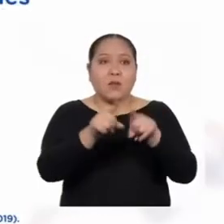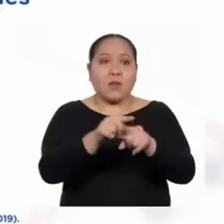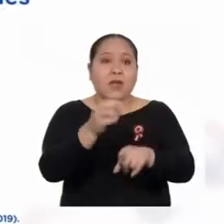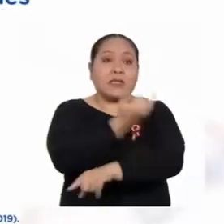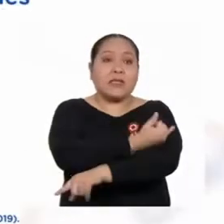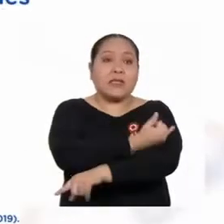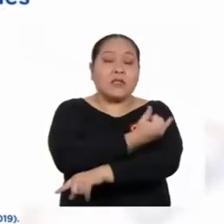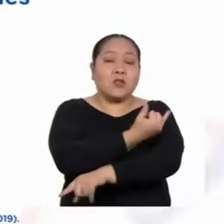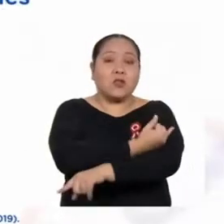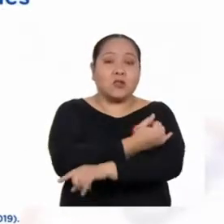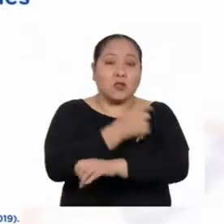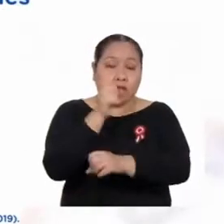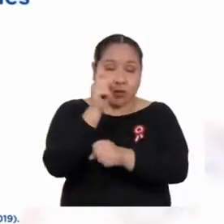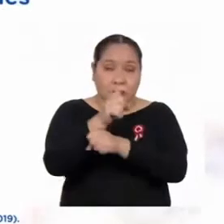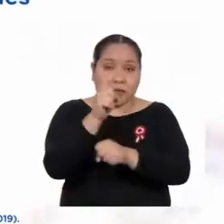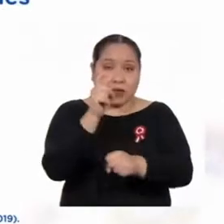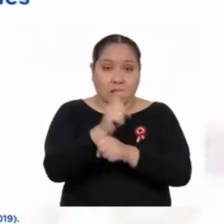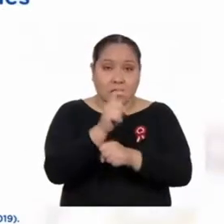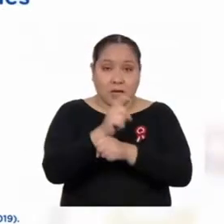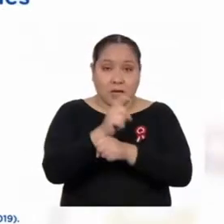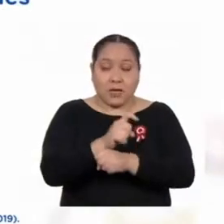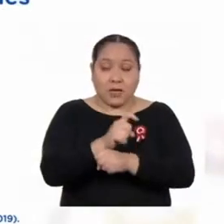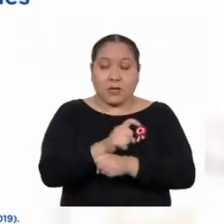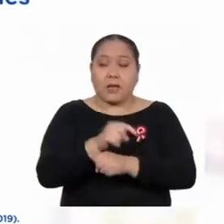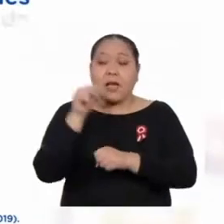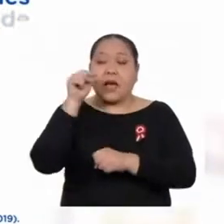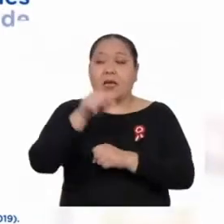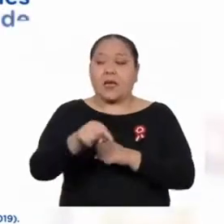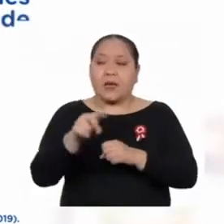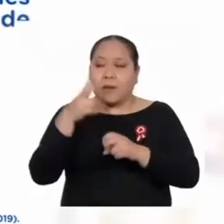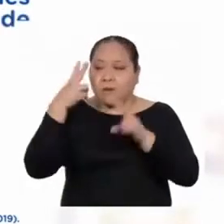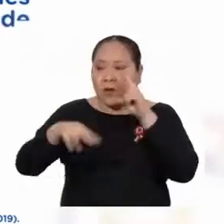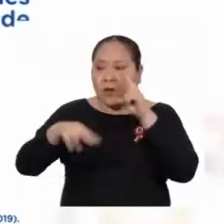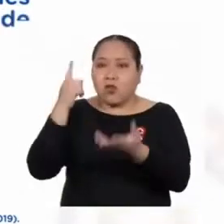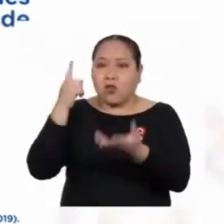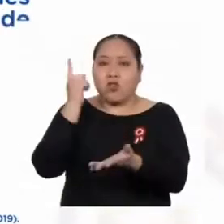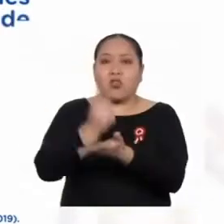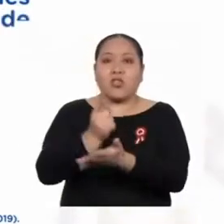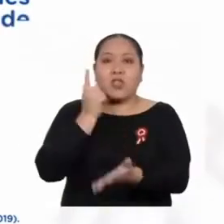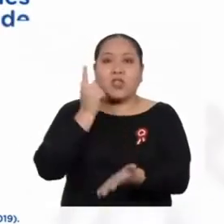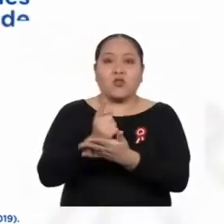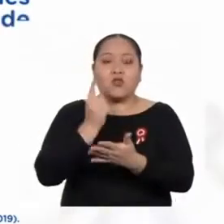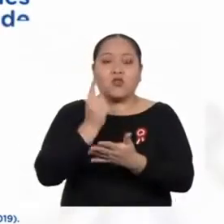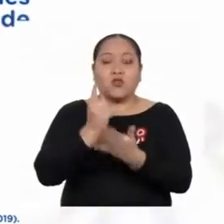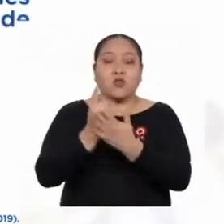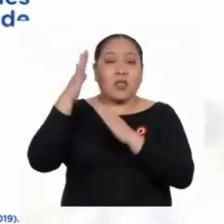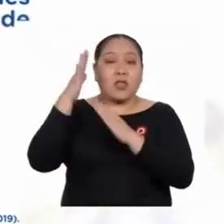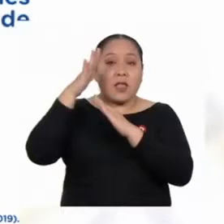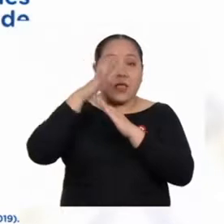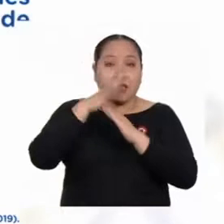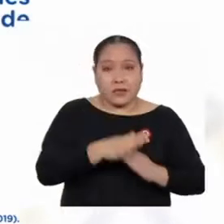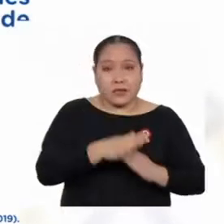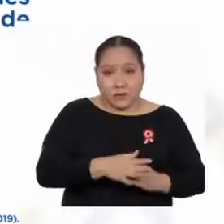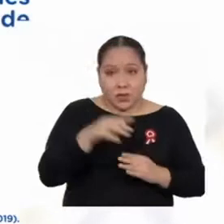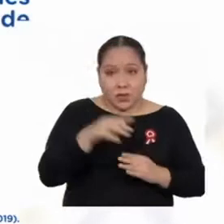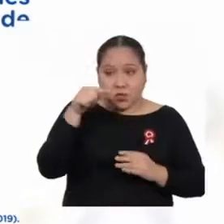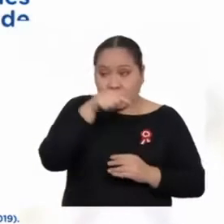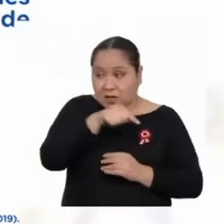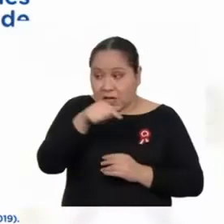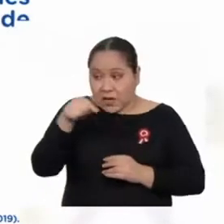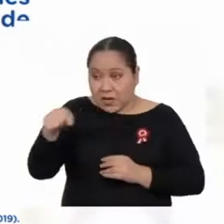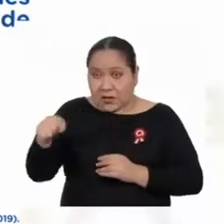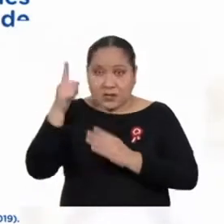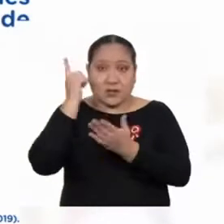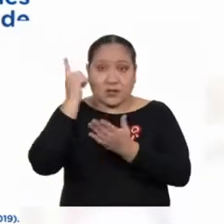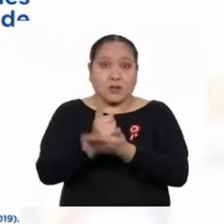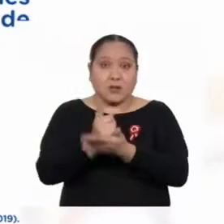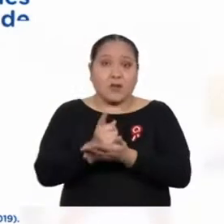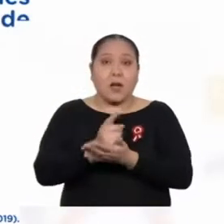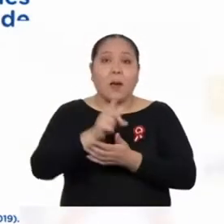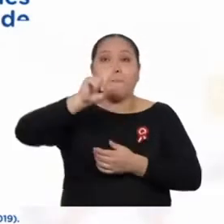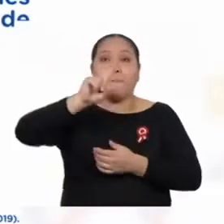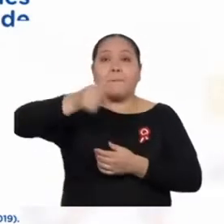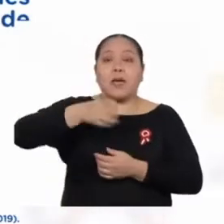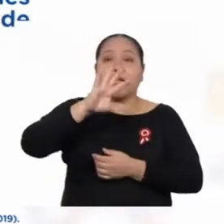instituciones educativas registraron denuncias de casos de discriminación. De ellos,